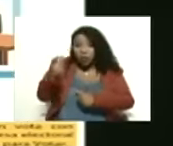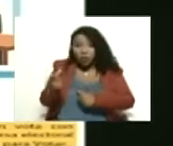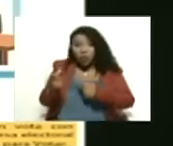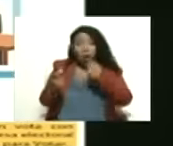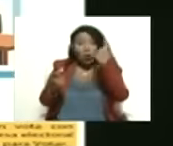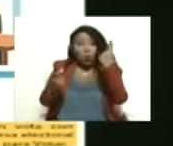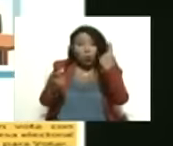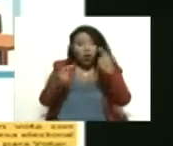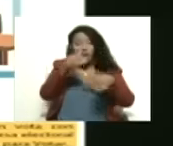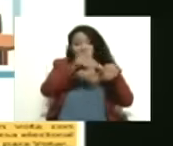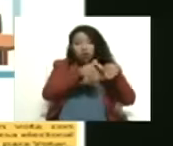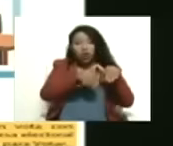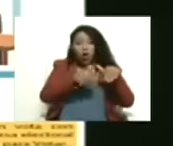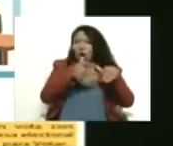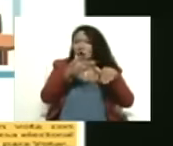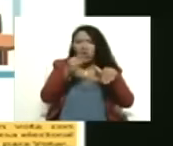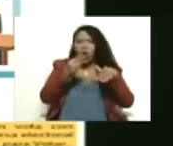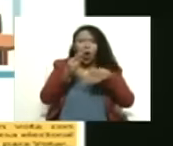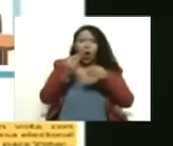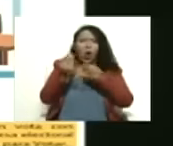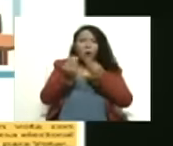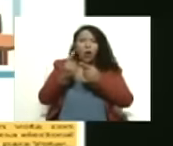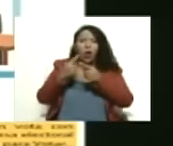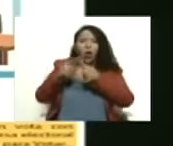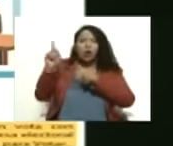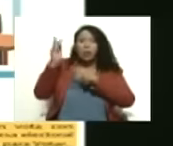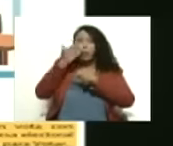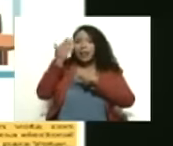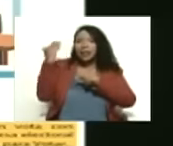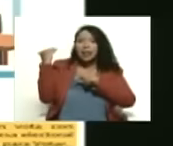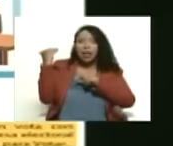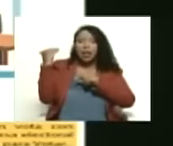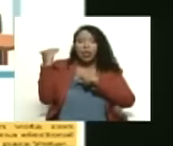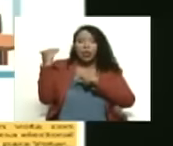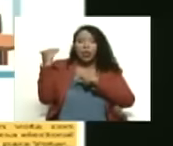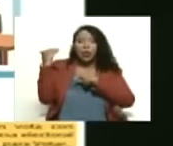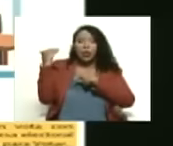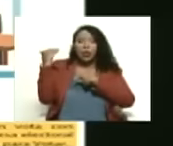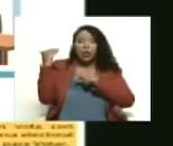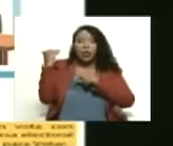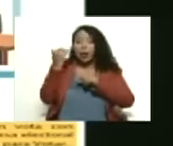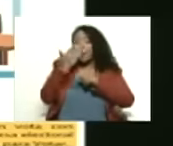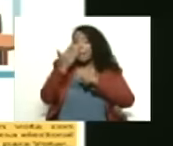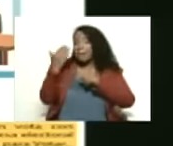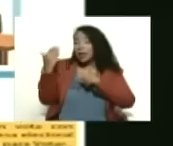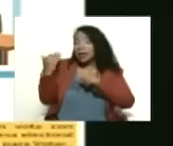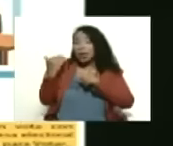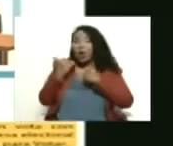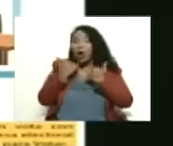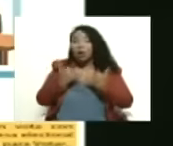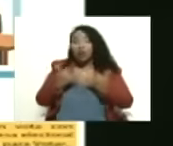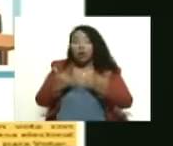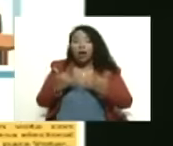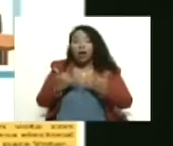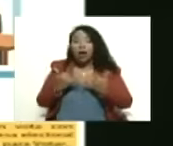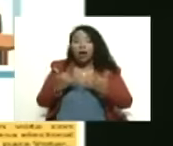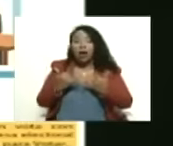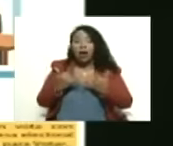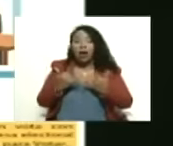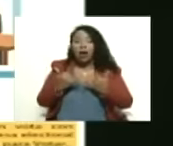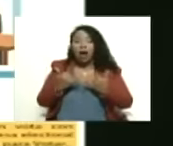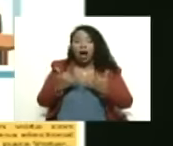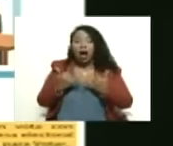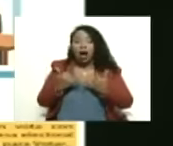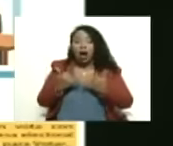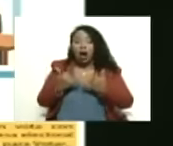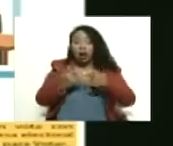voto No como otras elecciones en el pasado remoto y en el pasado reciente donde votaban